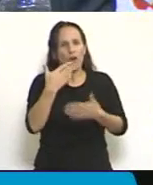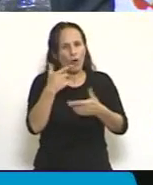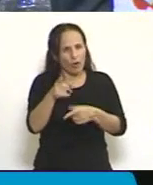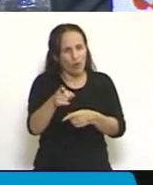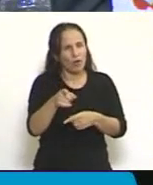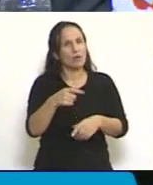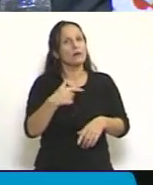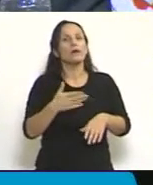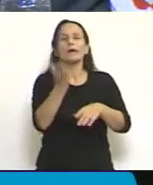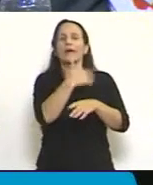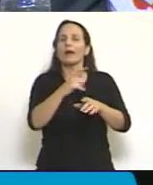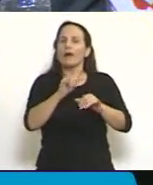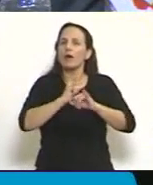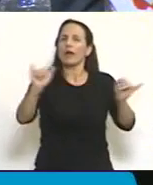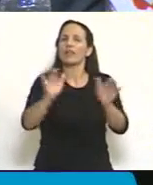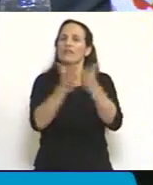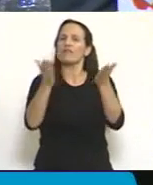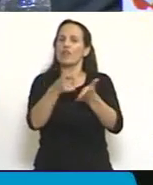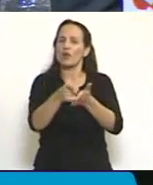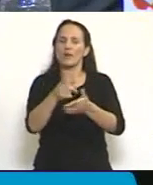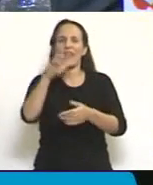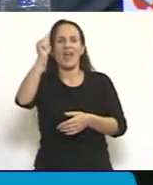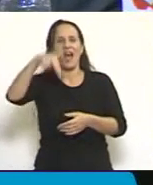de objetivos y metas